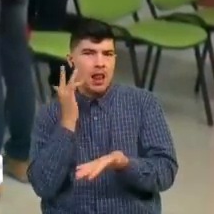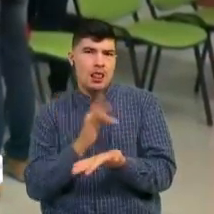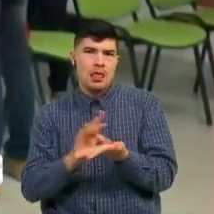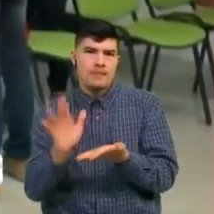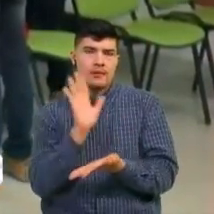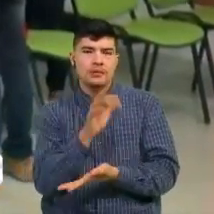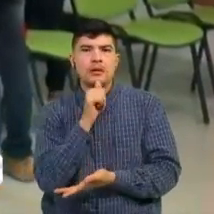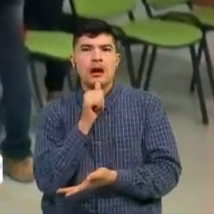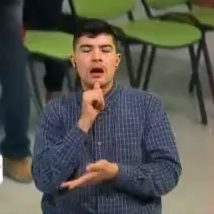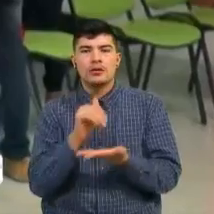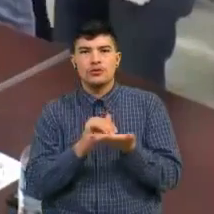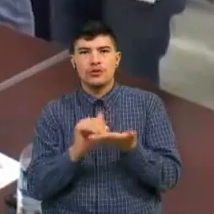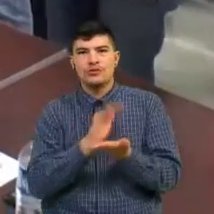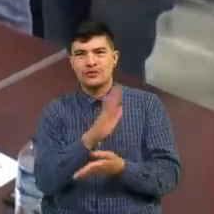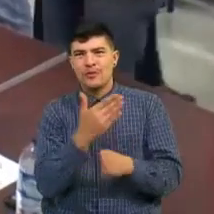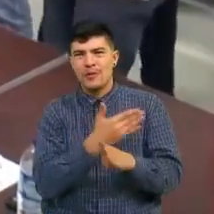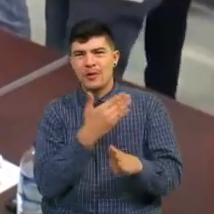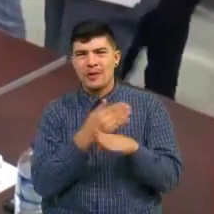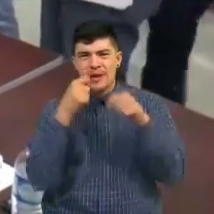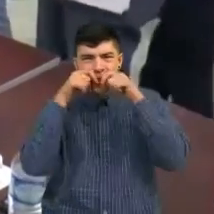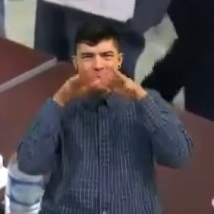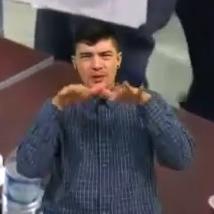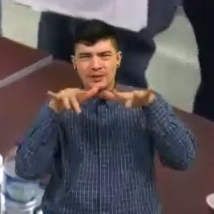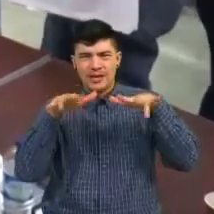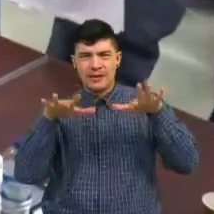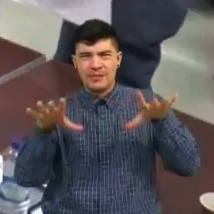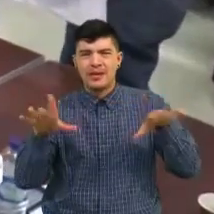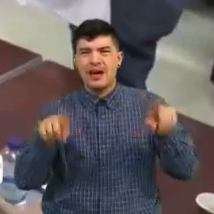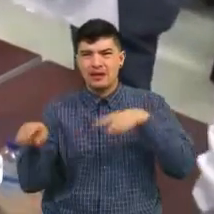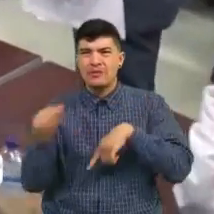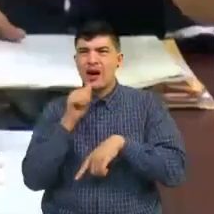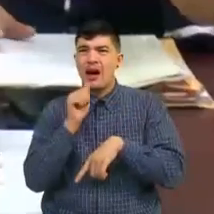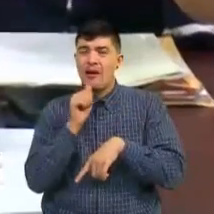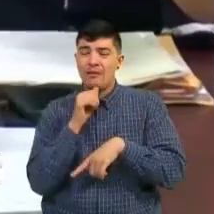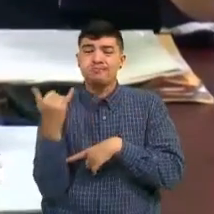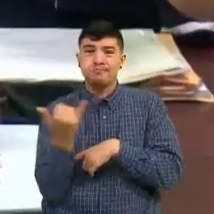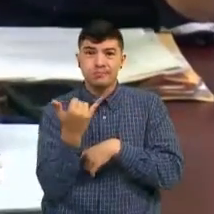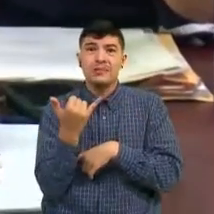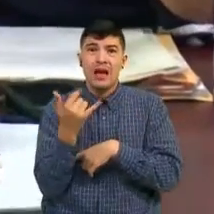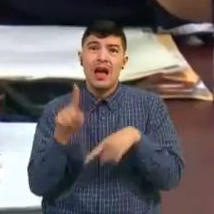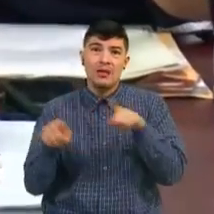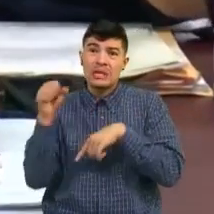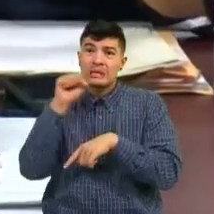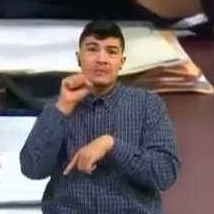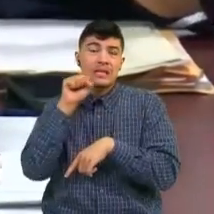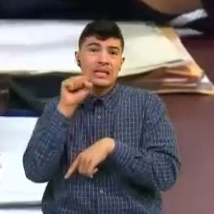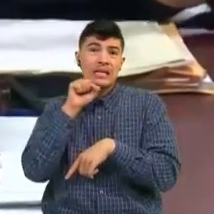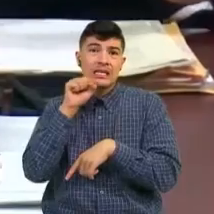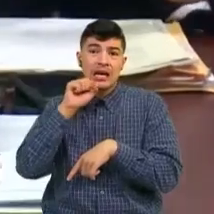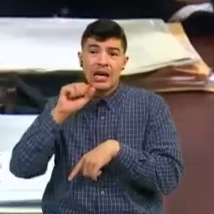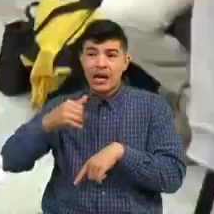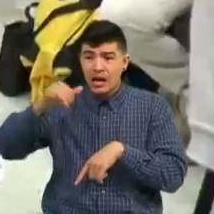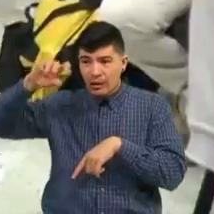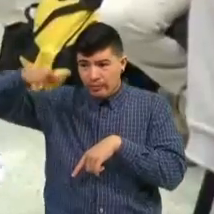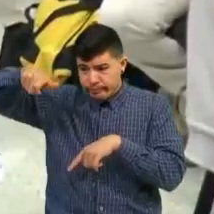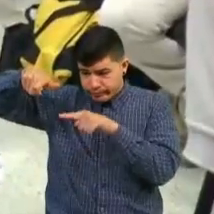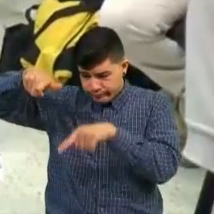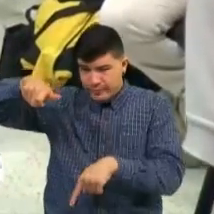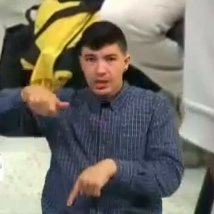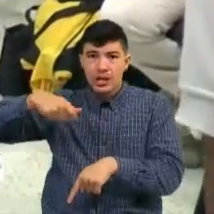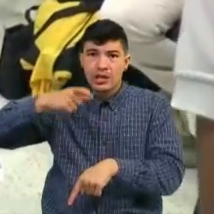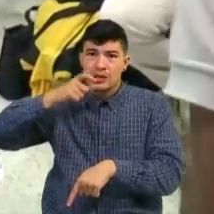esa problemática, que es la que contamina al final las aguas que terminan los barranqueños, las gentes que viven a las orillas del río,